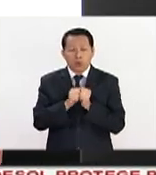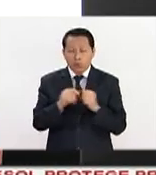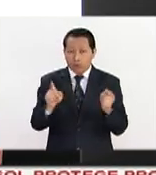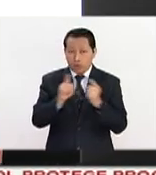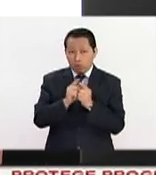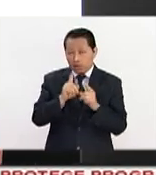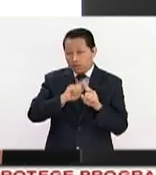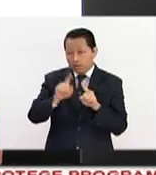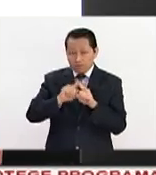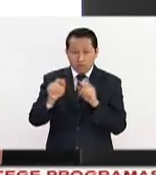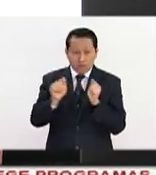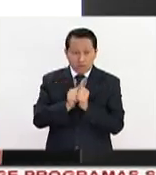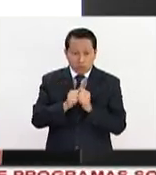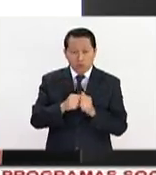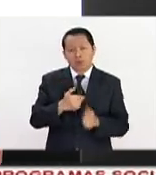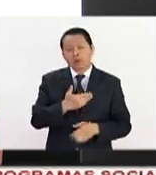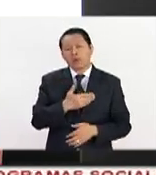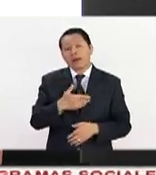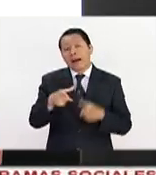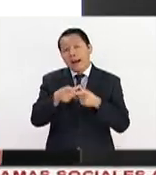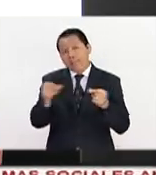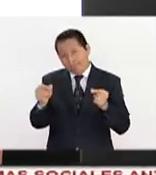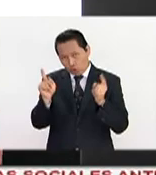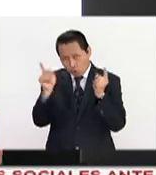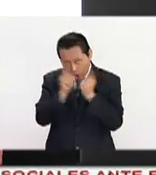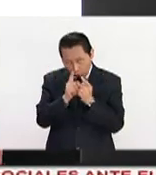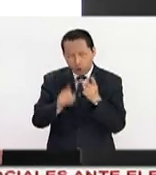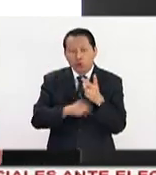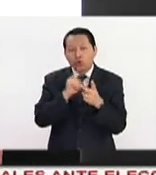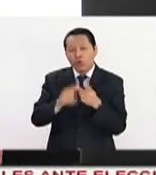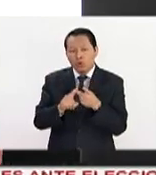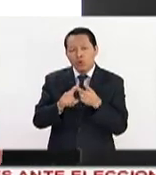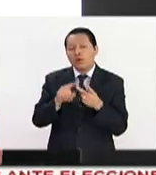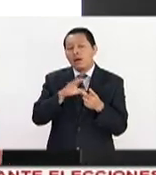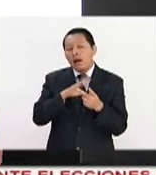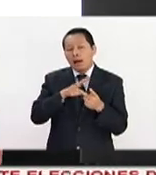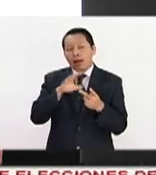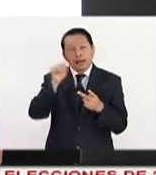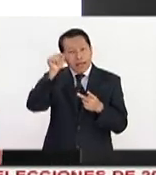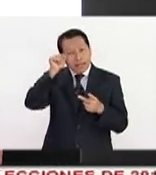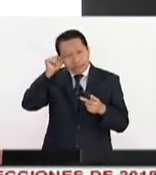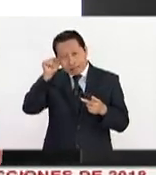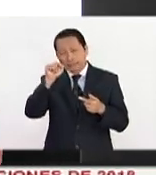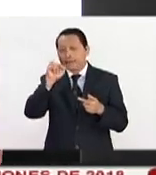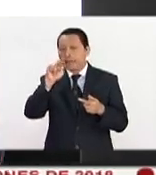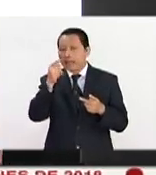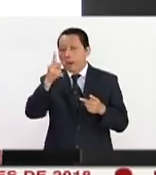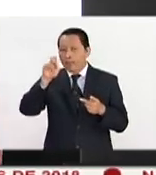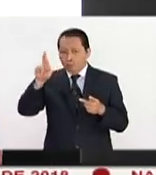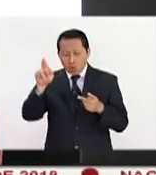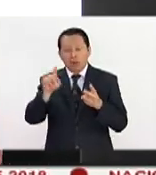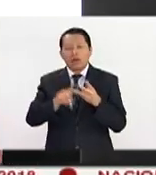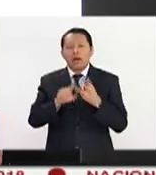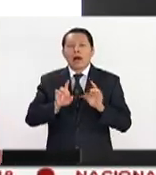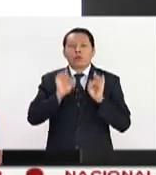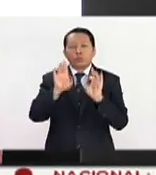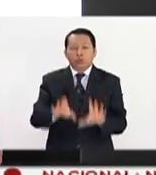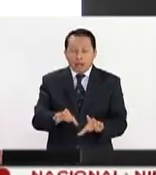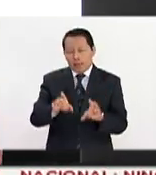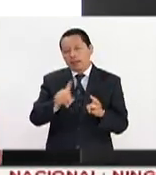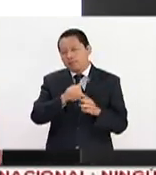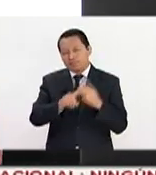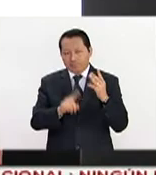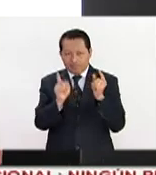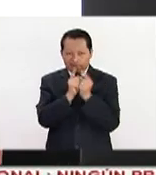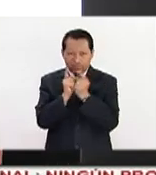encuentros bilaterales con el primer ministro de Japón, el primer ministro de Singapur y de Australia, porque pues